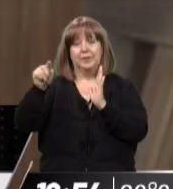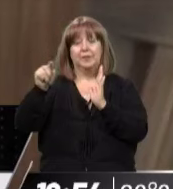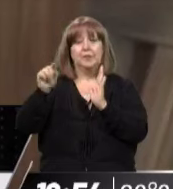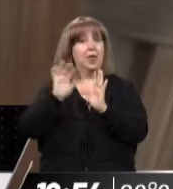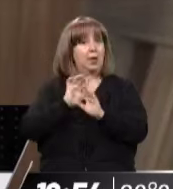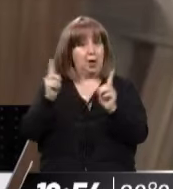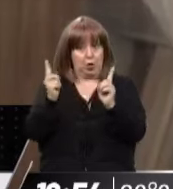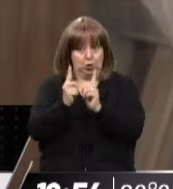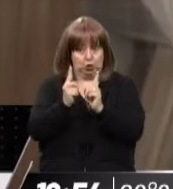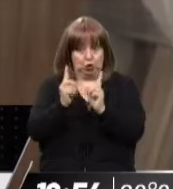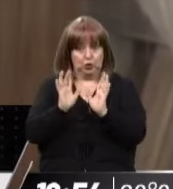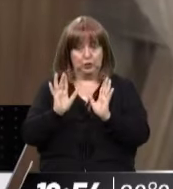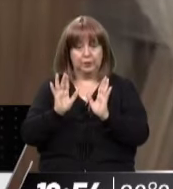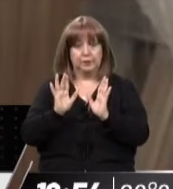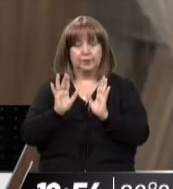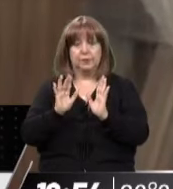nada más